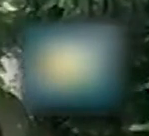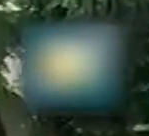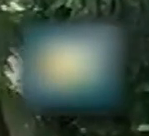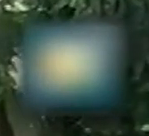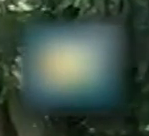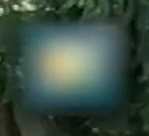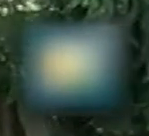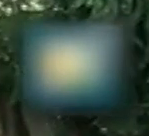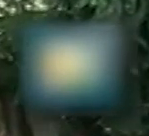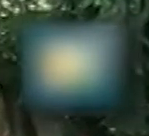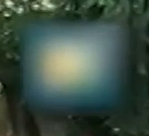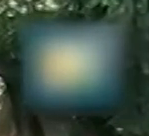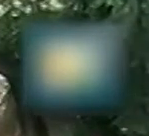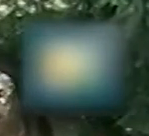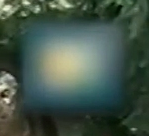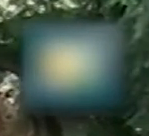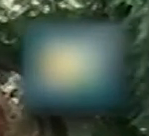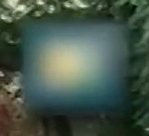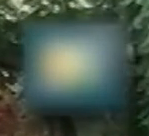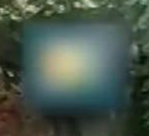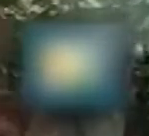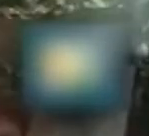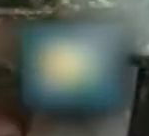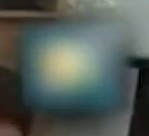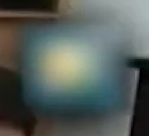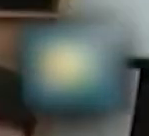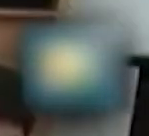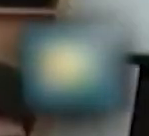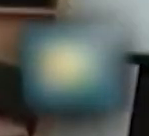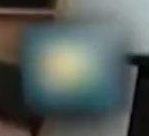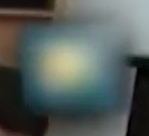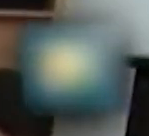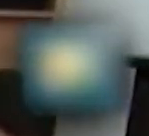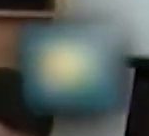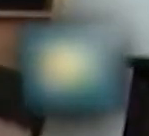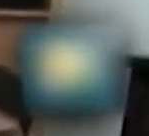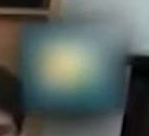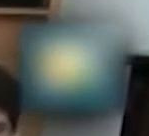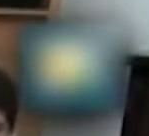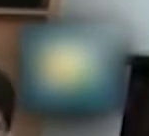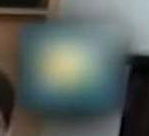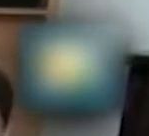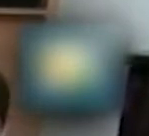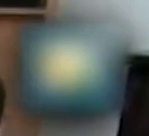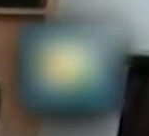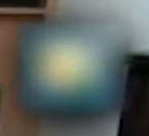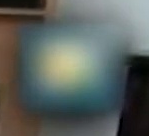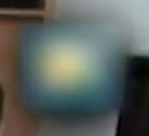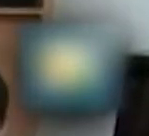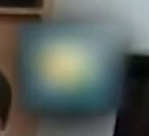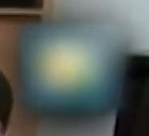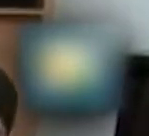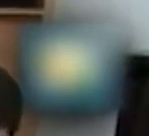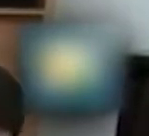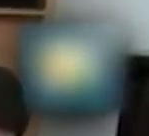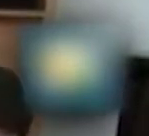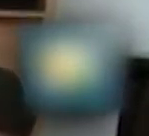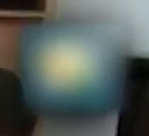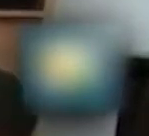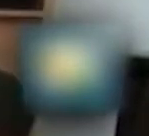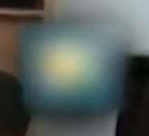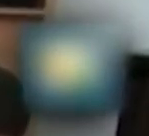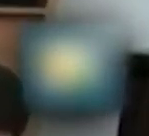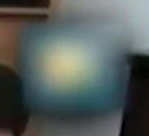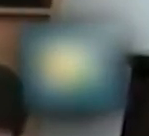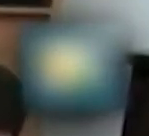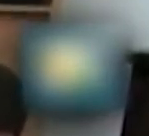cabe mencionar que este lo estará ofreciendo el maestro fabián galeana que es un egresado de la escuela